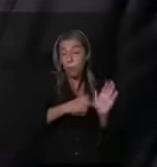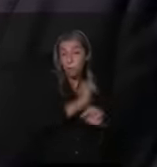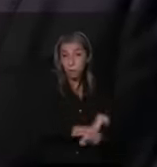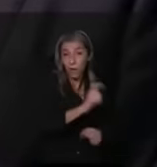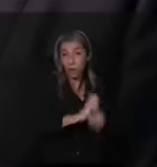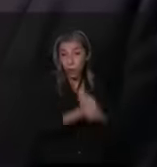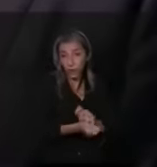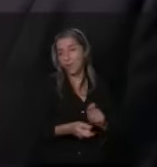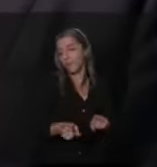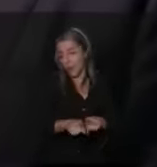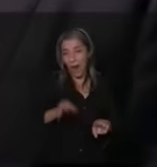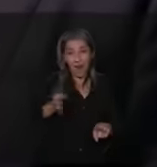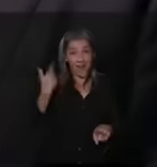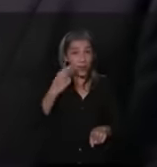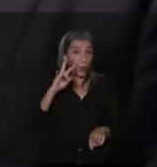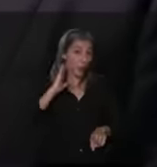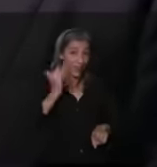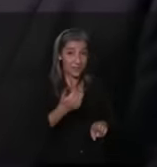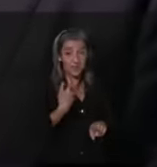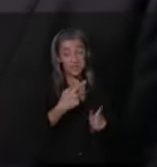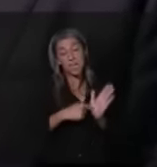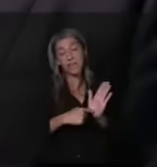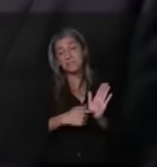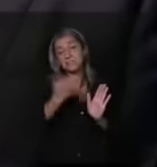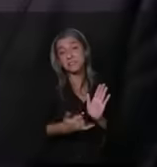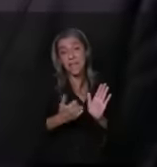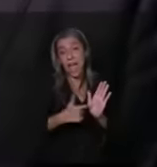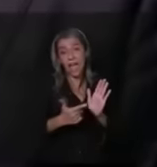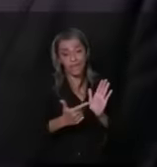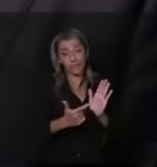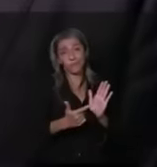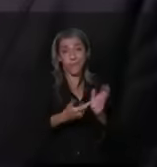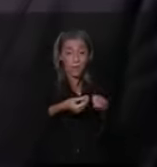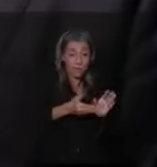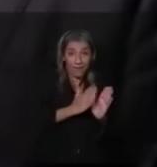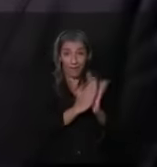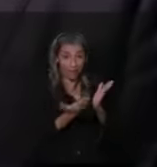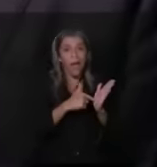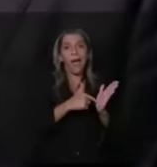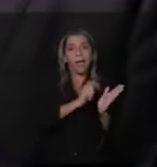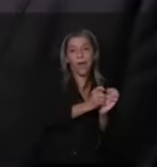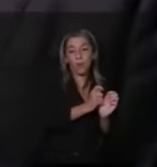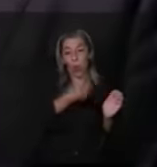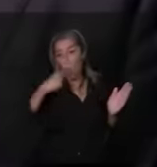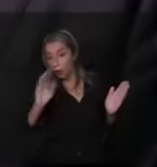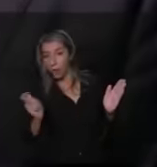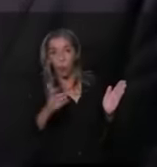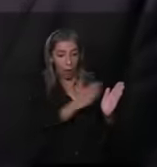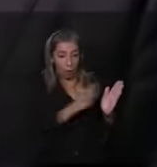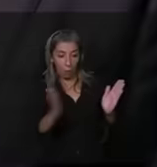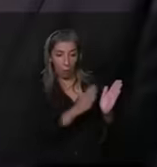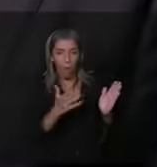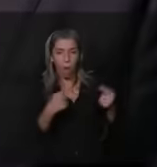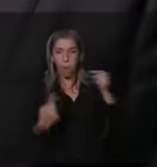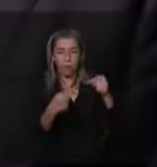2016, casi que te diría que están las dos puntas y toda la parte del medio, lo único que genera son contradicciones. Igual, Digo,